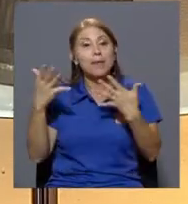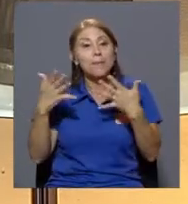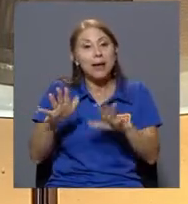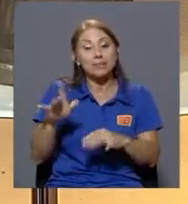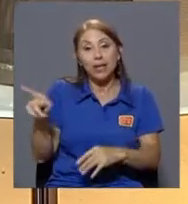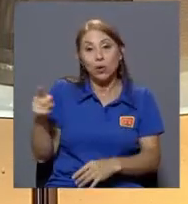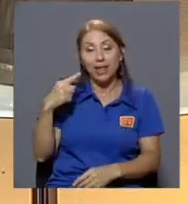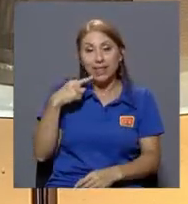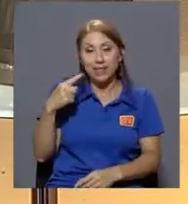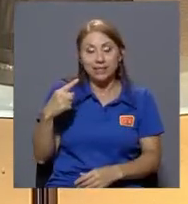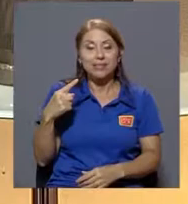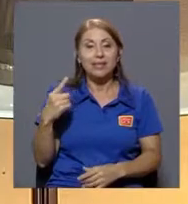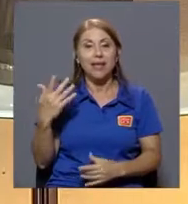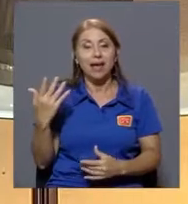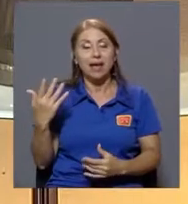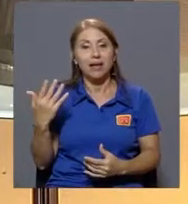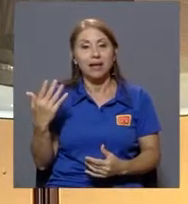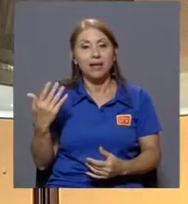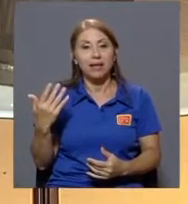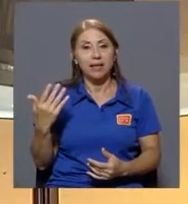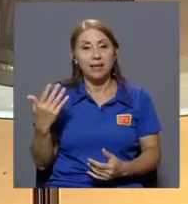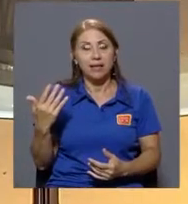decía es que